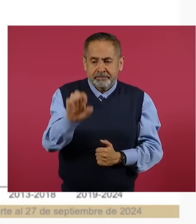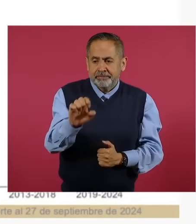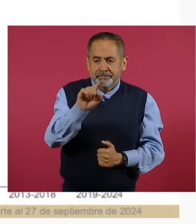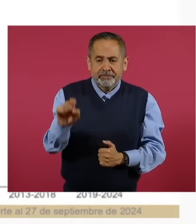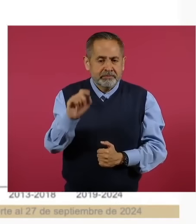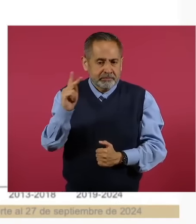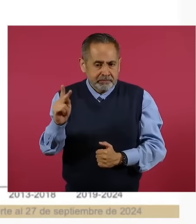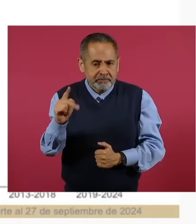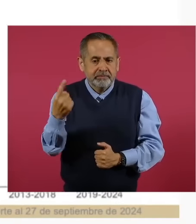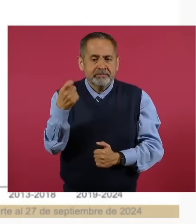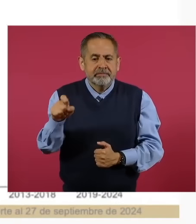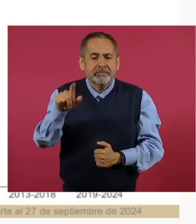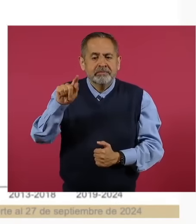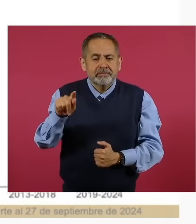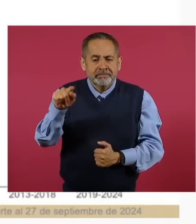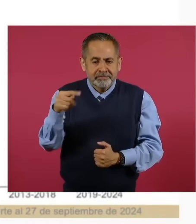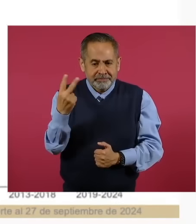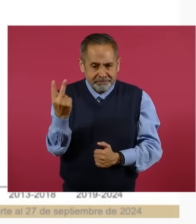Zedillo